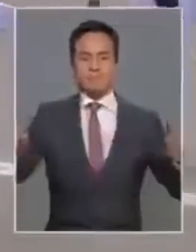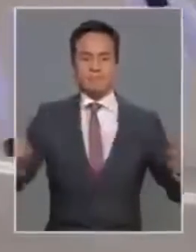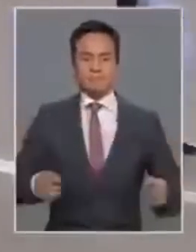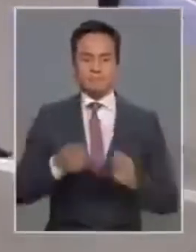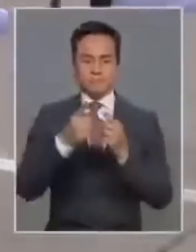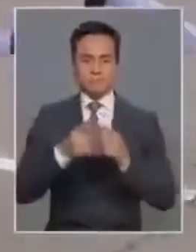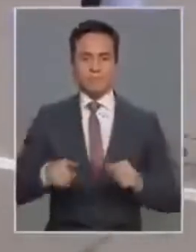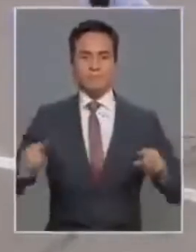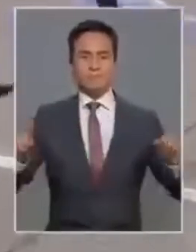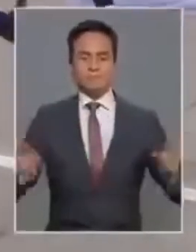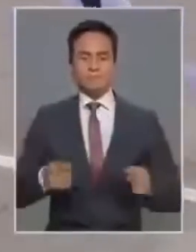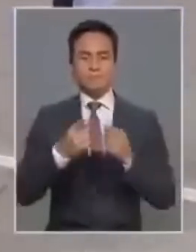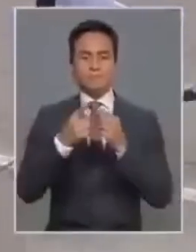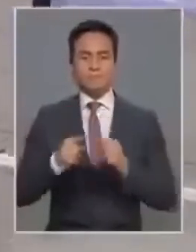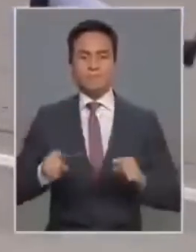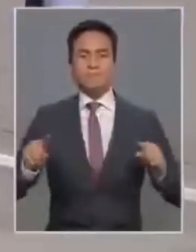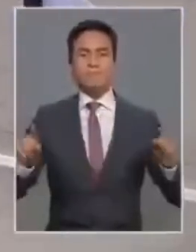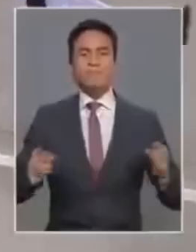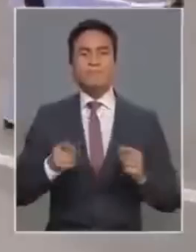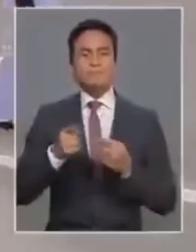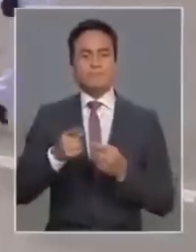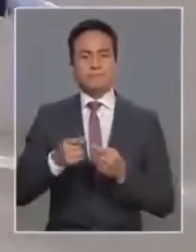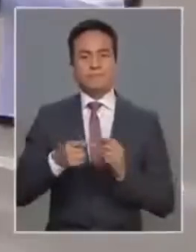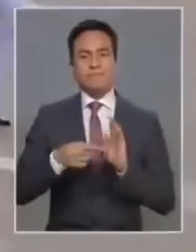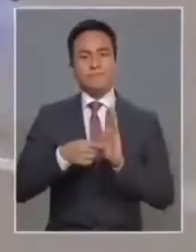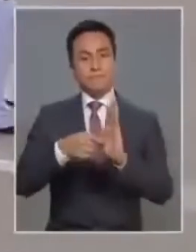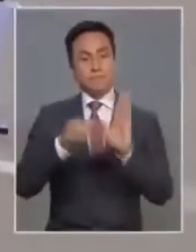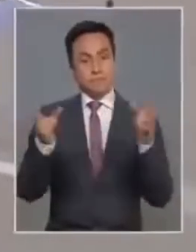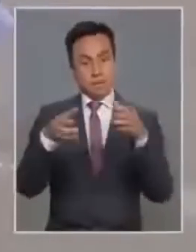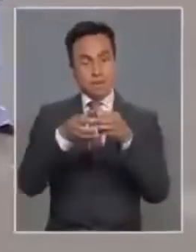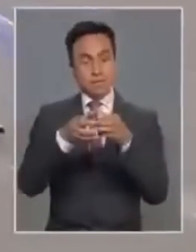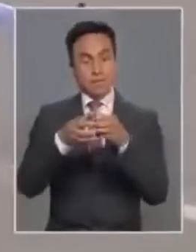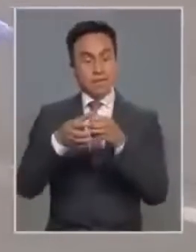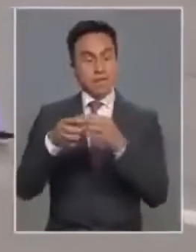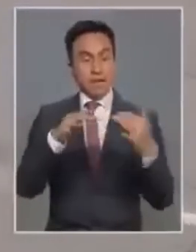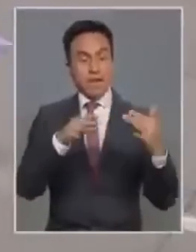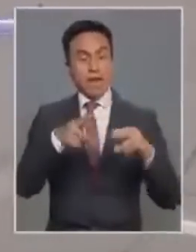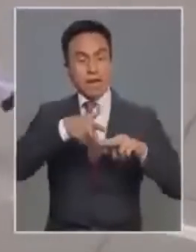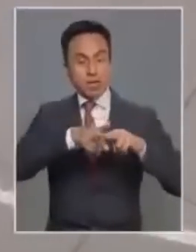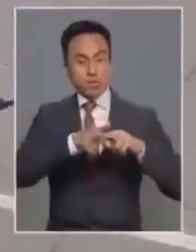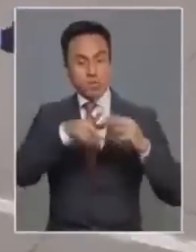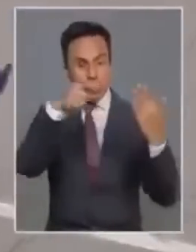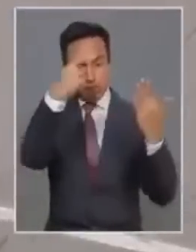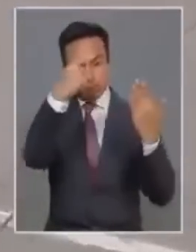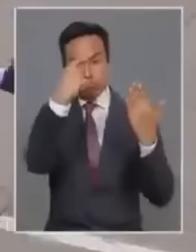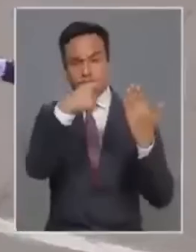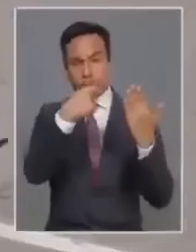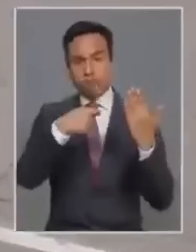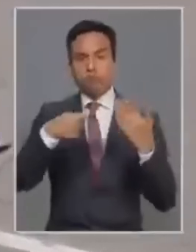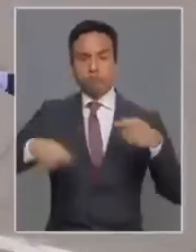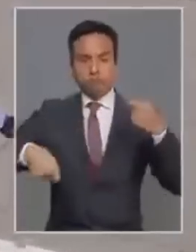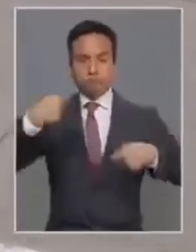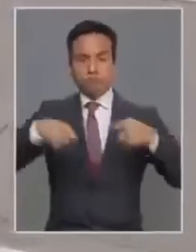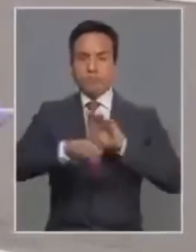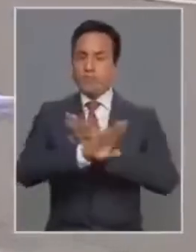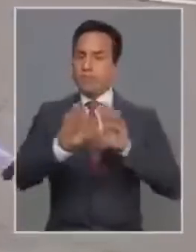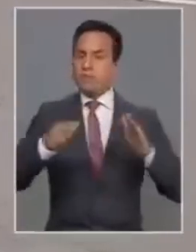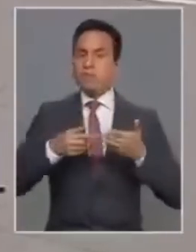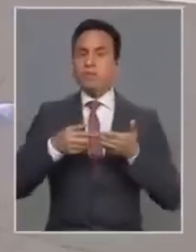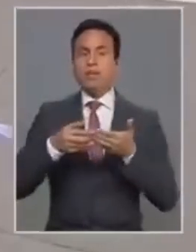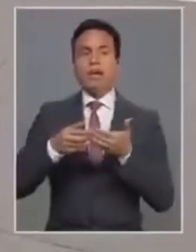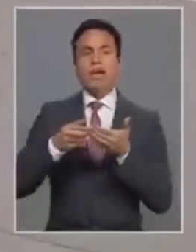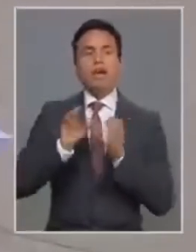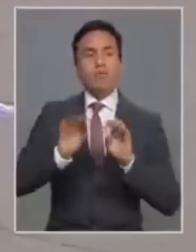en pilotos o alguna cosa, porque está aviación. El entrenamiento de la banda de guerra aprenden mucho. Finaliza su presentación en la Escuela de